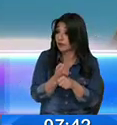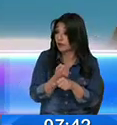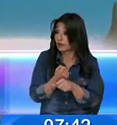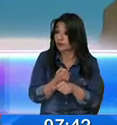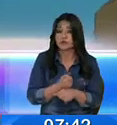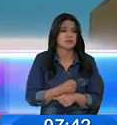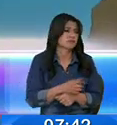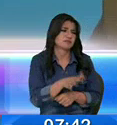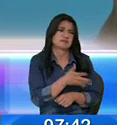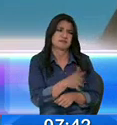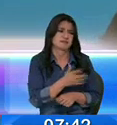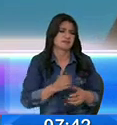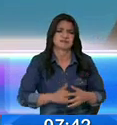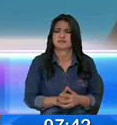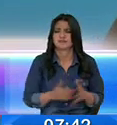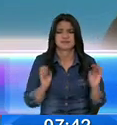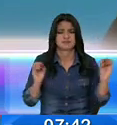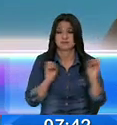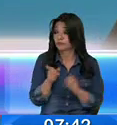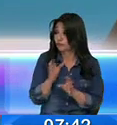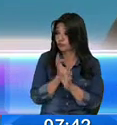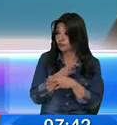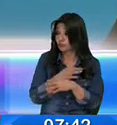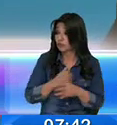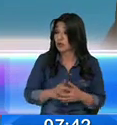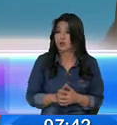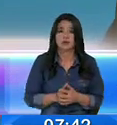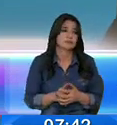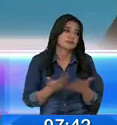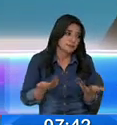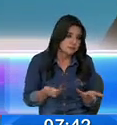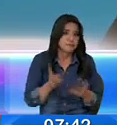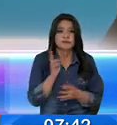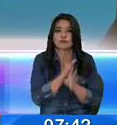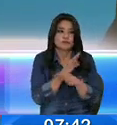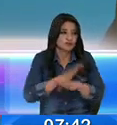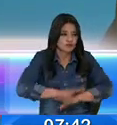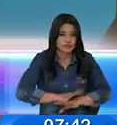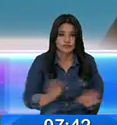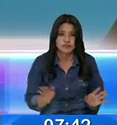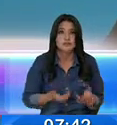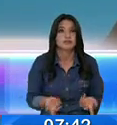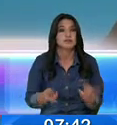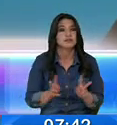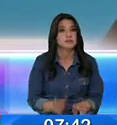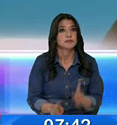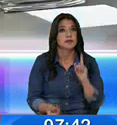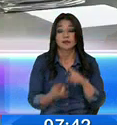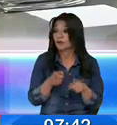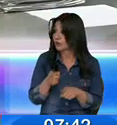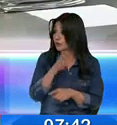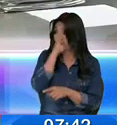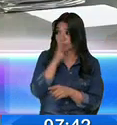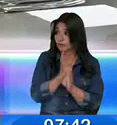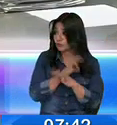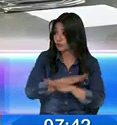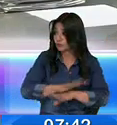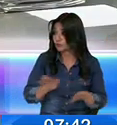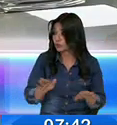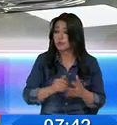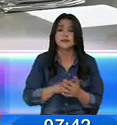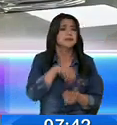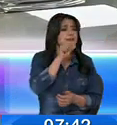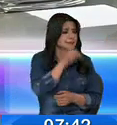migue lamentablemente no solamente que no ha funcionado sino que estaba ha funcionado mal